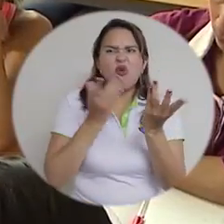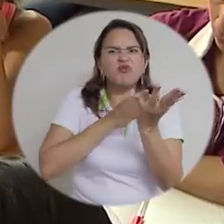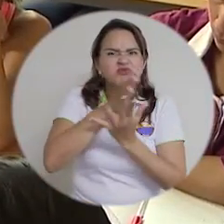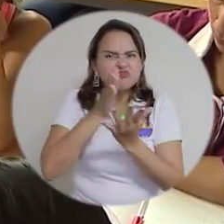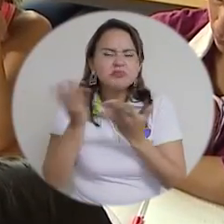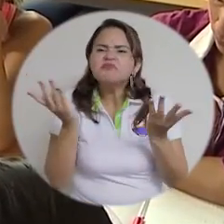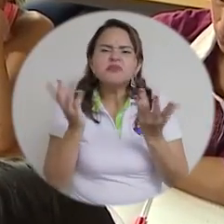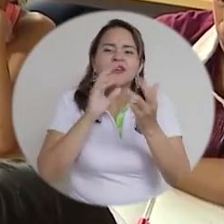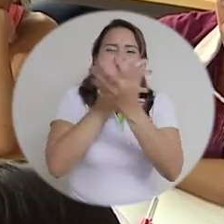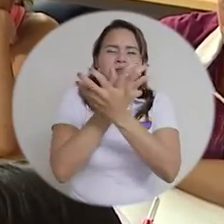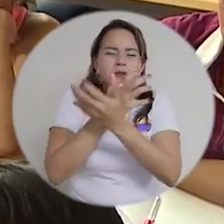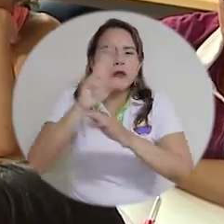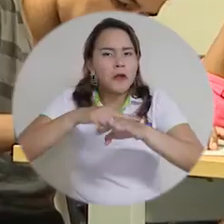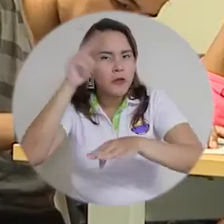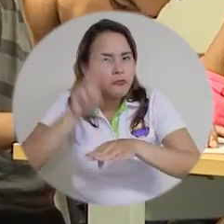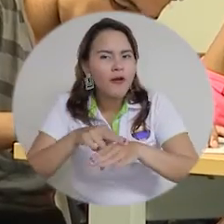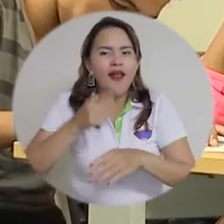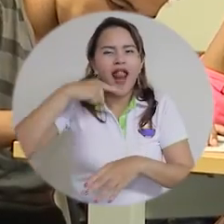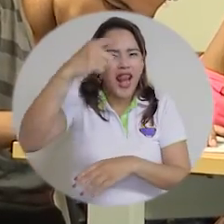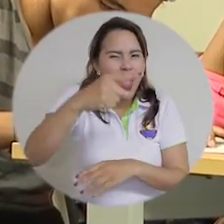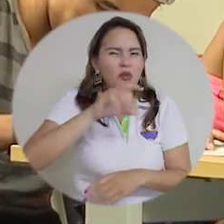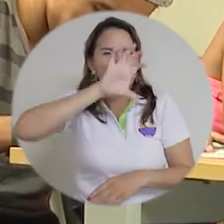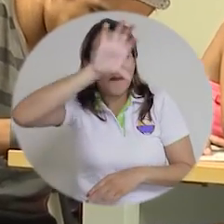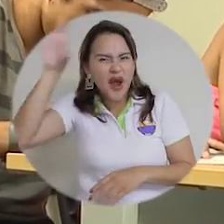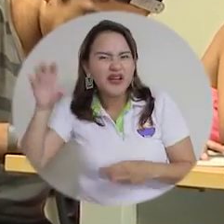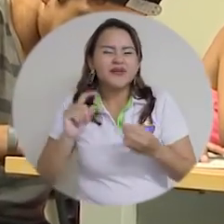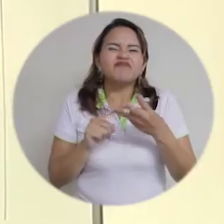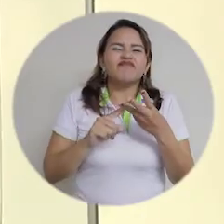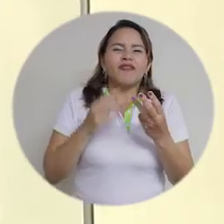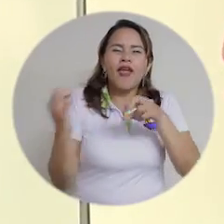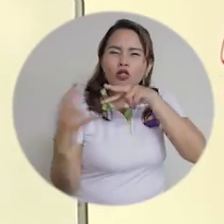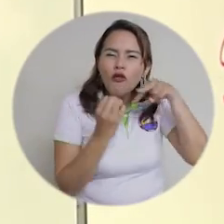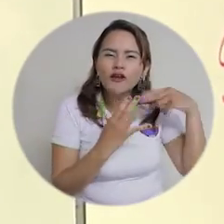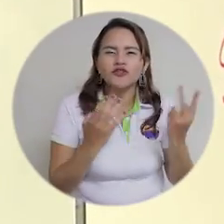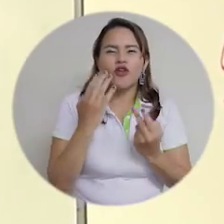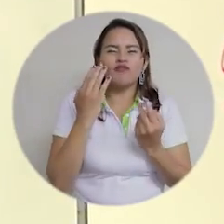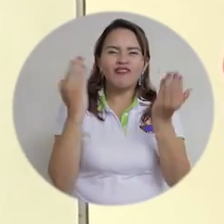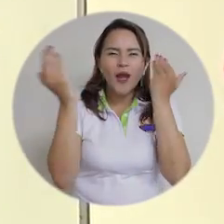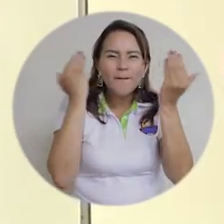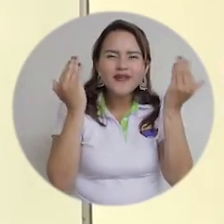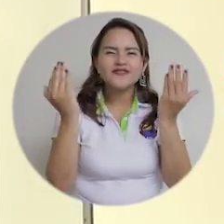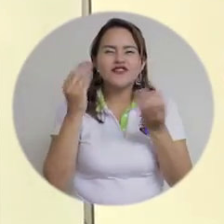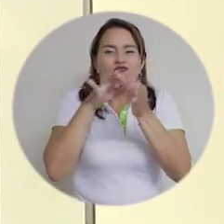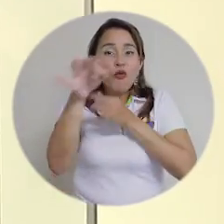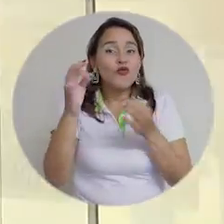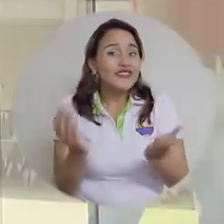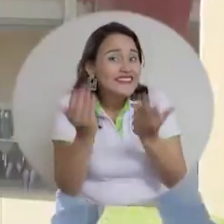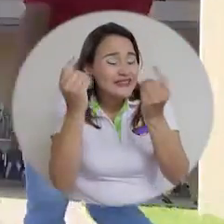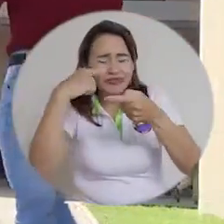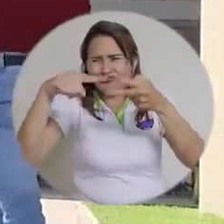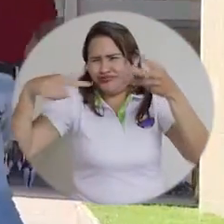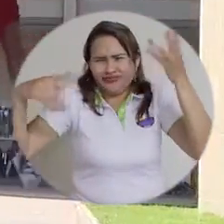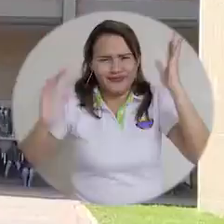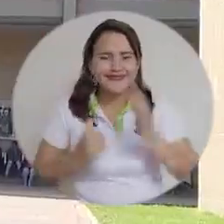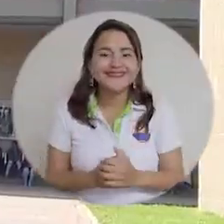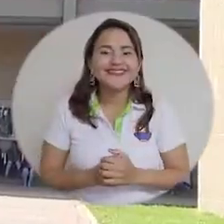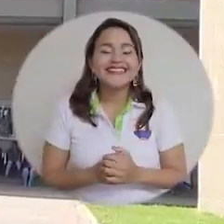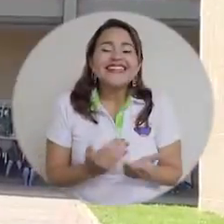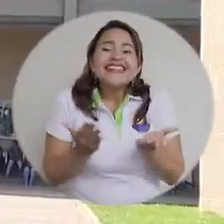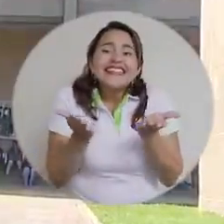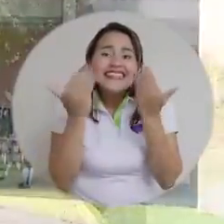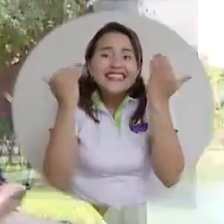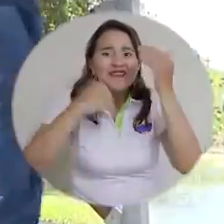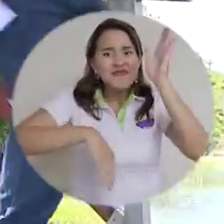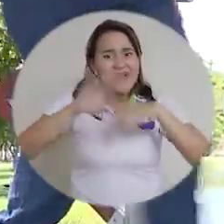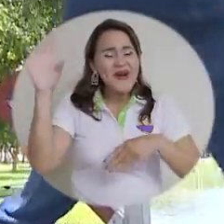programas de pregrado y 8 posgraduales en áreas como las ciencias naturales, lenguas extranjeras, educación campesina y rural, entre otras. Me parece